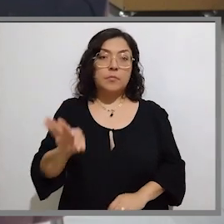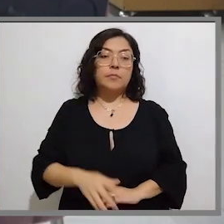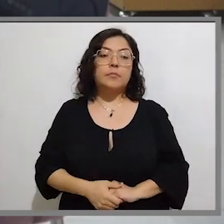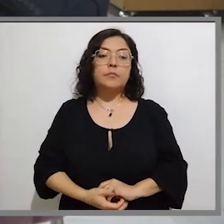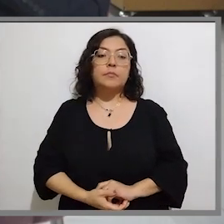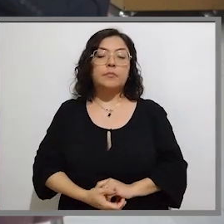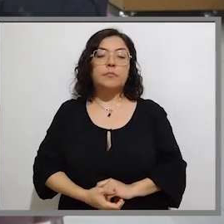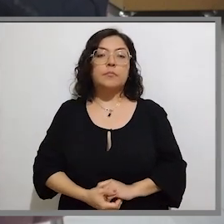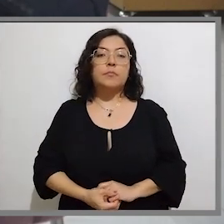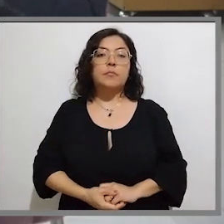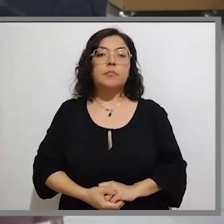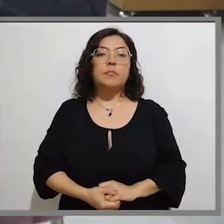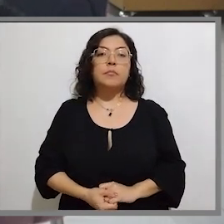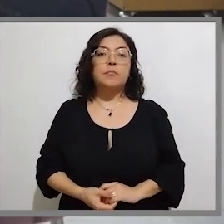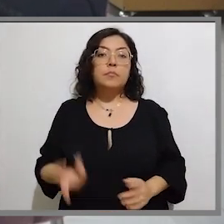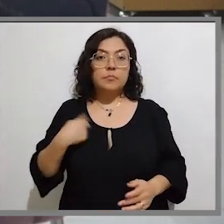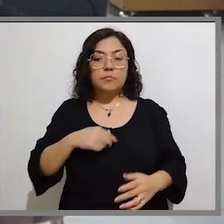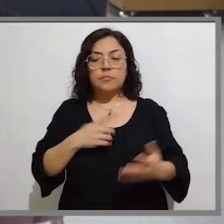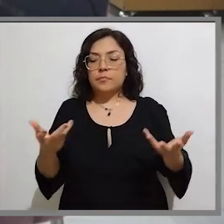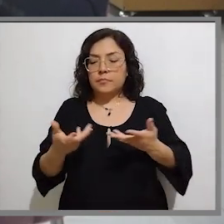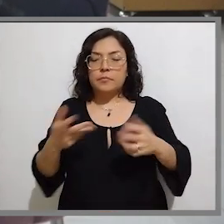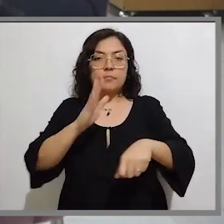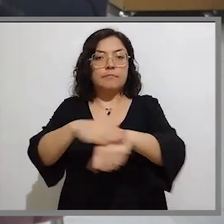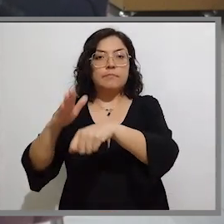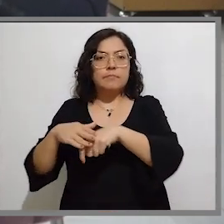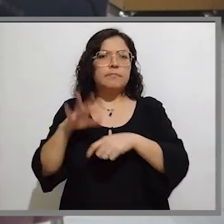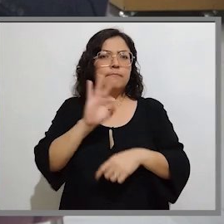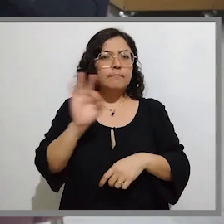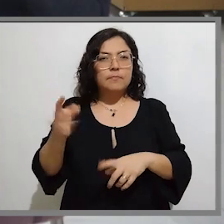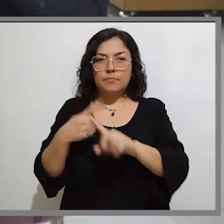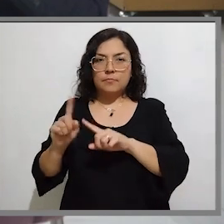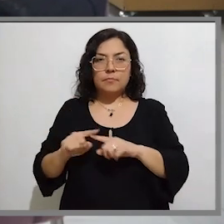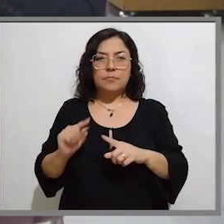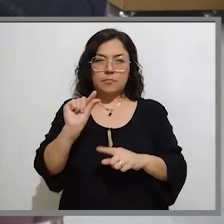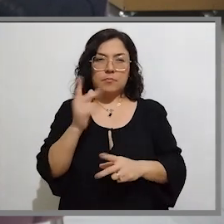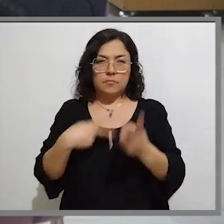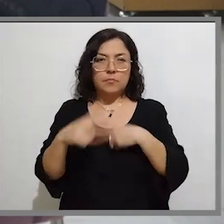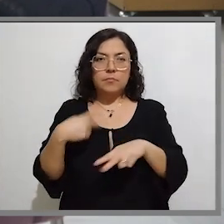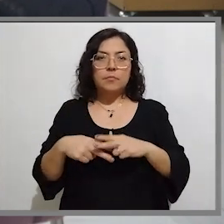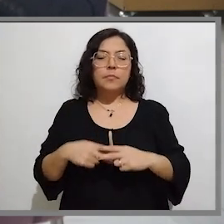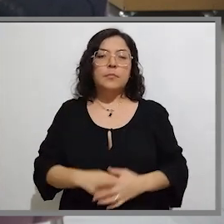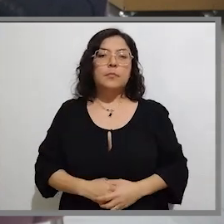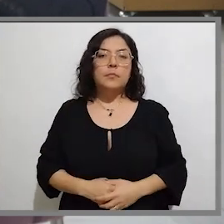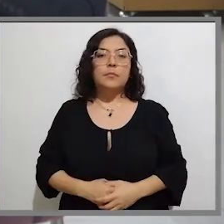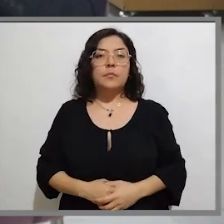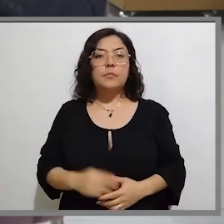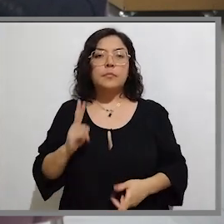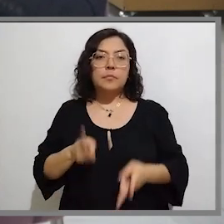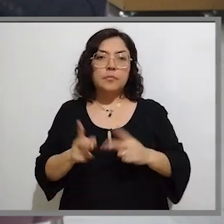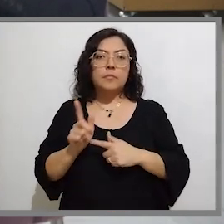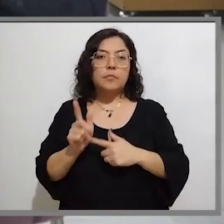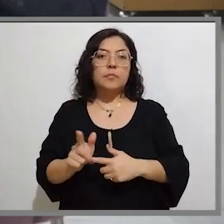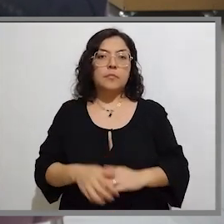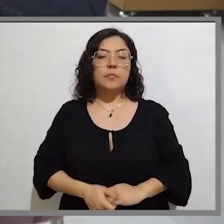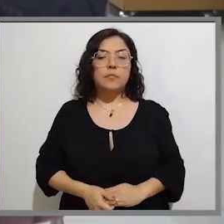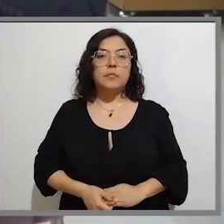tenemos haciendo, las tareas que vamos a realizar, convocatorias, en fin. Ahorita regresamos en un momento más para seguir